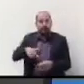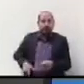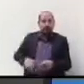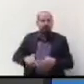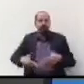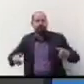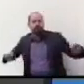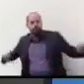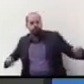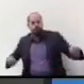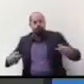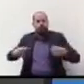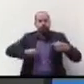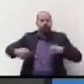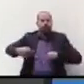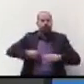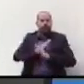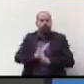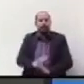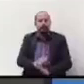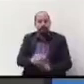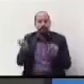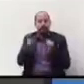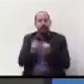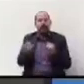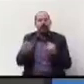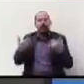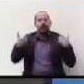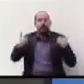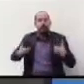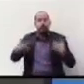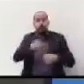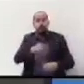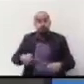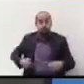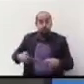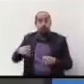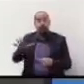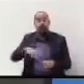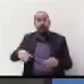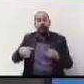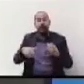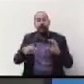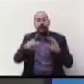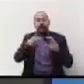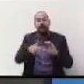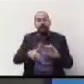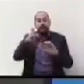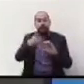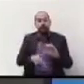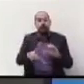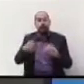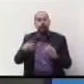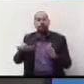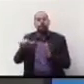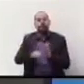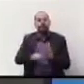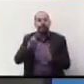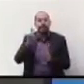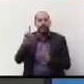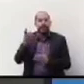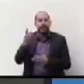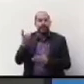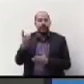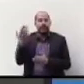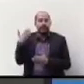largas, chalecos balísticos y aditamentos en el municipio de Cuautlancingo. Esto en el mes de diciembre. Por último, y por seguir